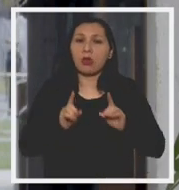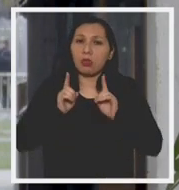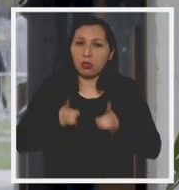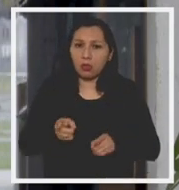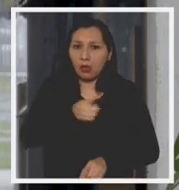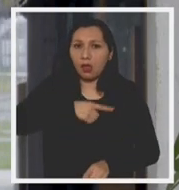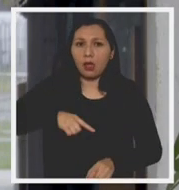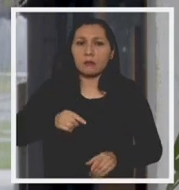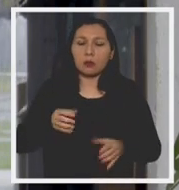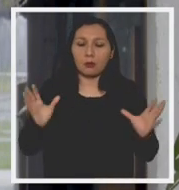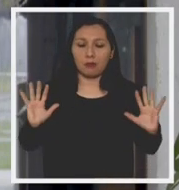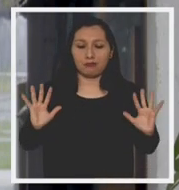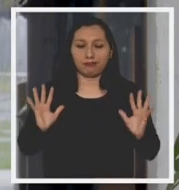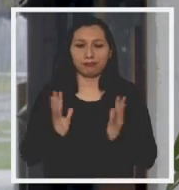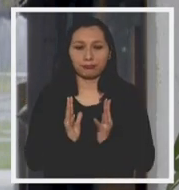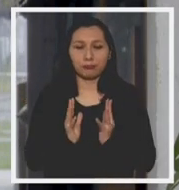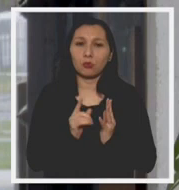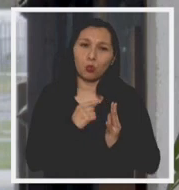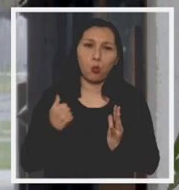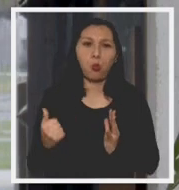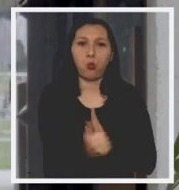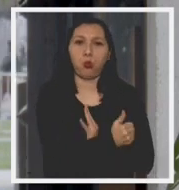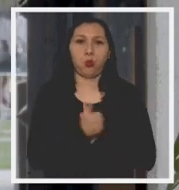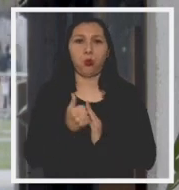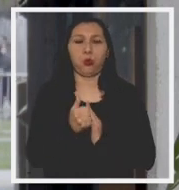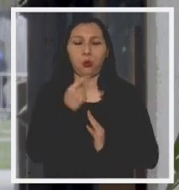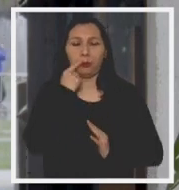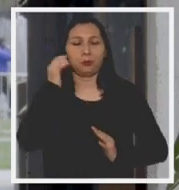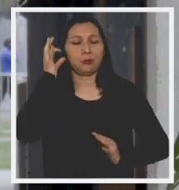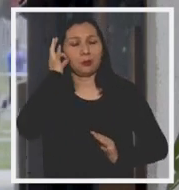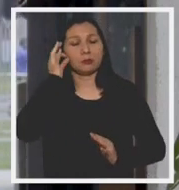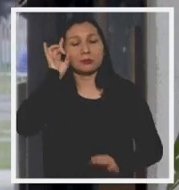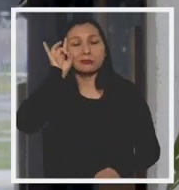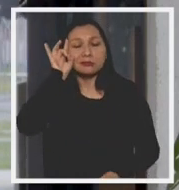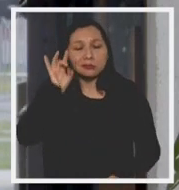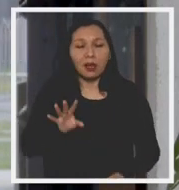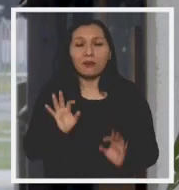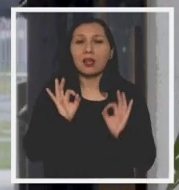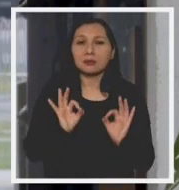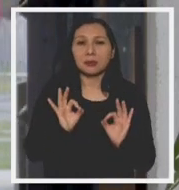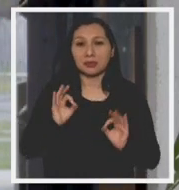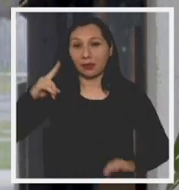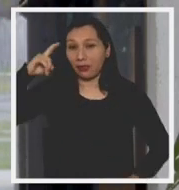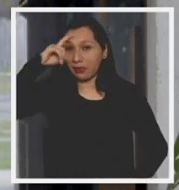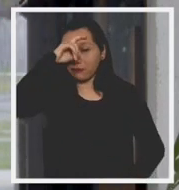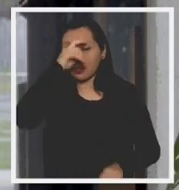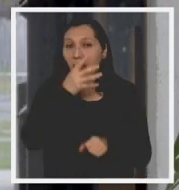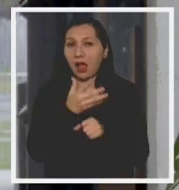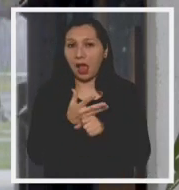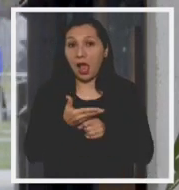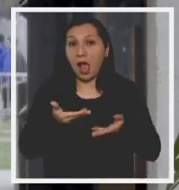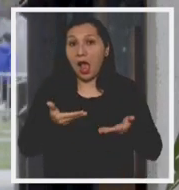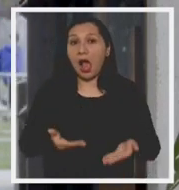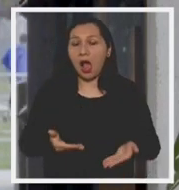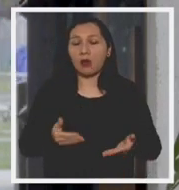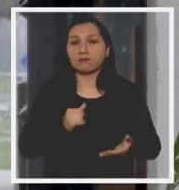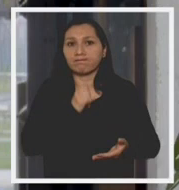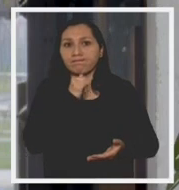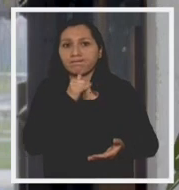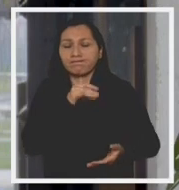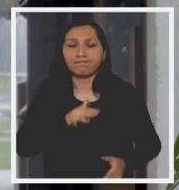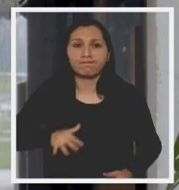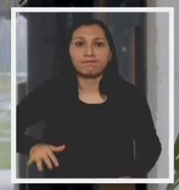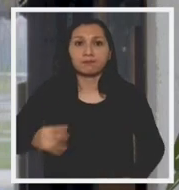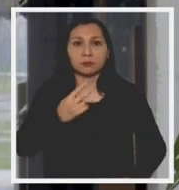debemos estar todos y todas, especialmente sabiendo las dificultades que genera el actual estado de incertidumbre en